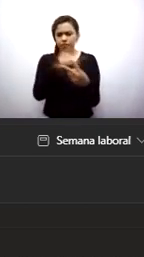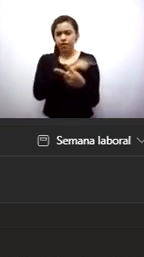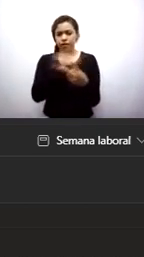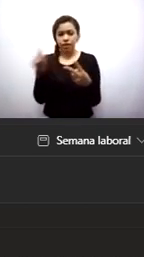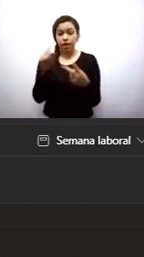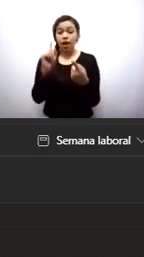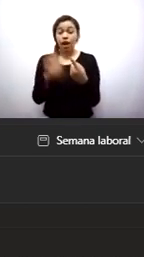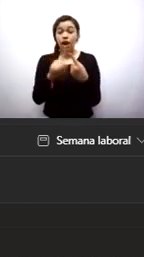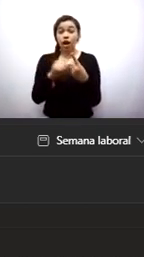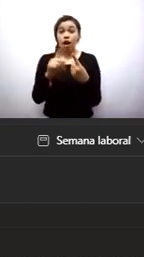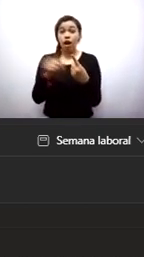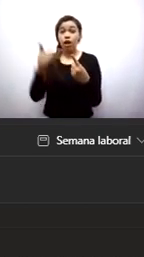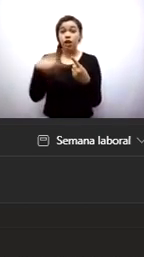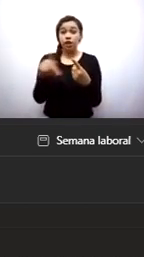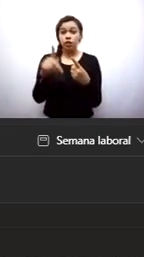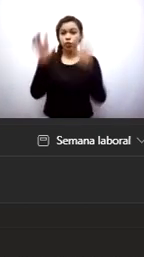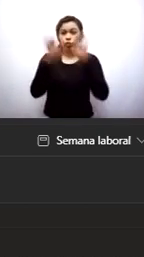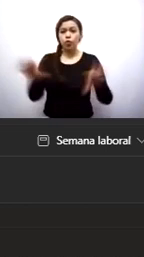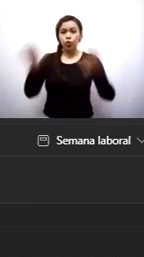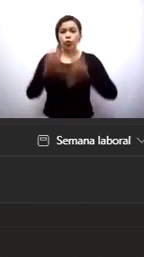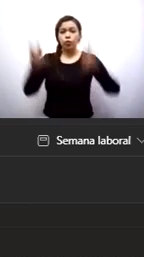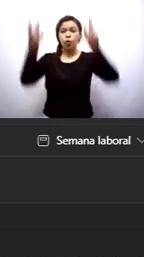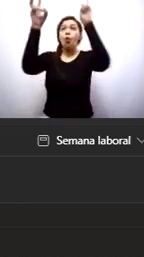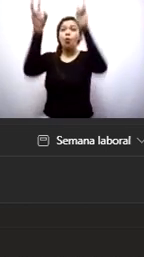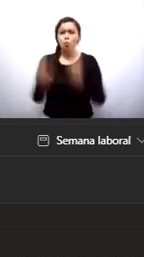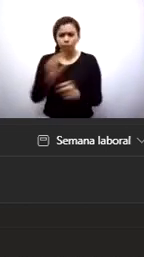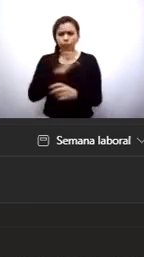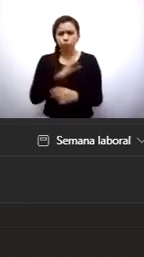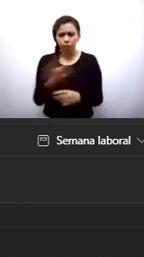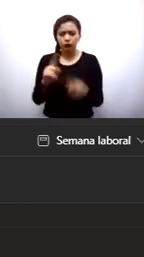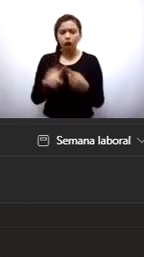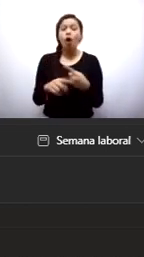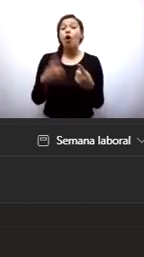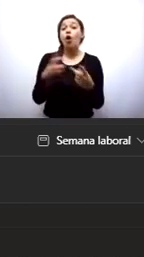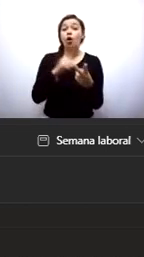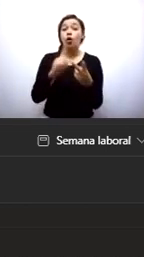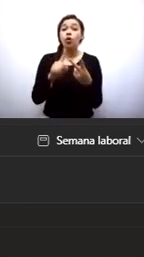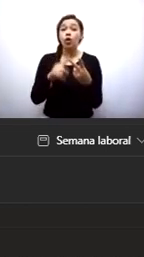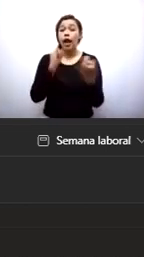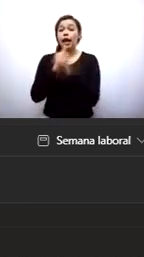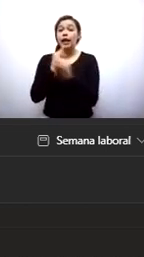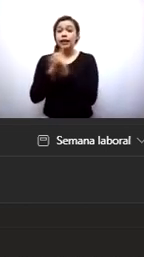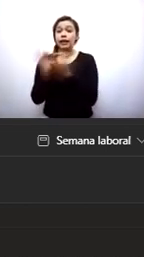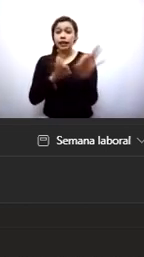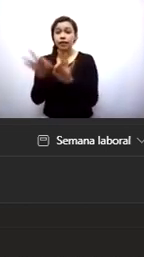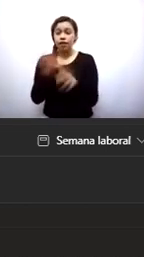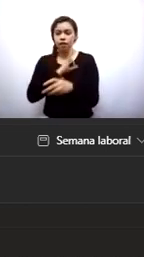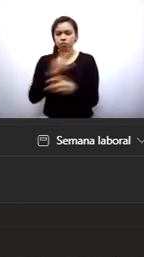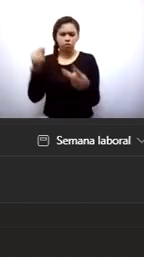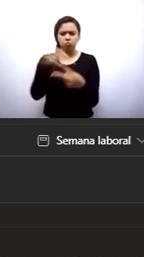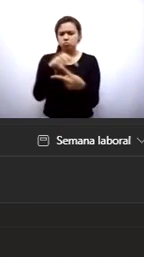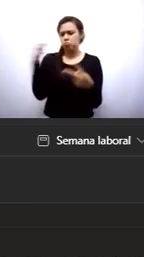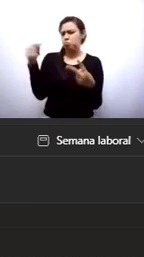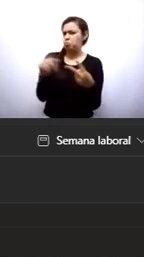la aplicación a su escritorio, la pueden descargar, o dos, trabajar directamente en línea. Cualquiera de las dos tiene las